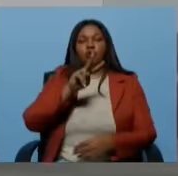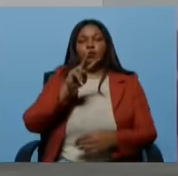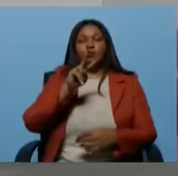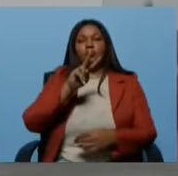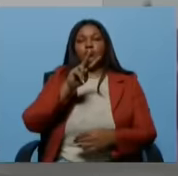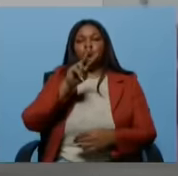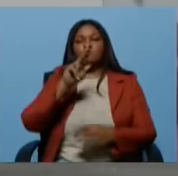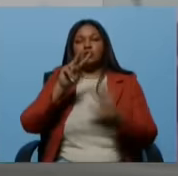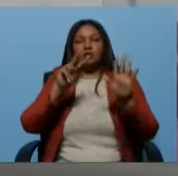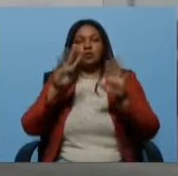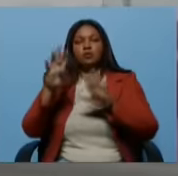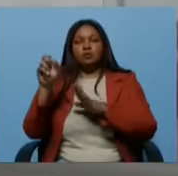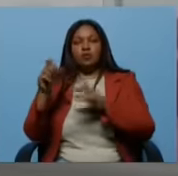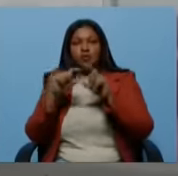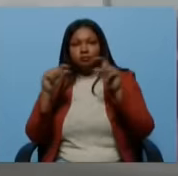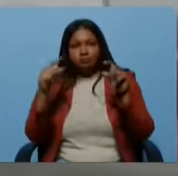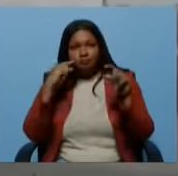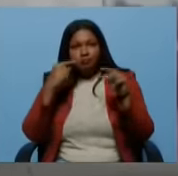747-300, número de matrícula